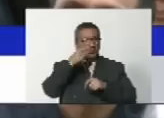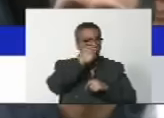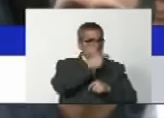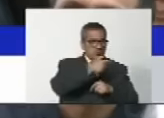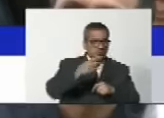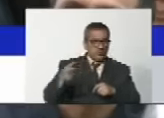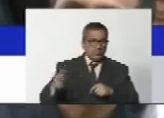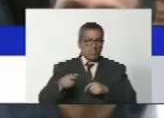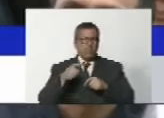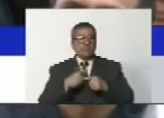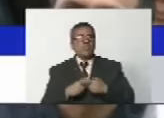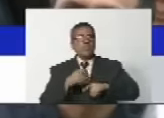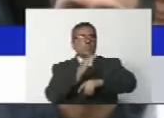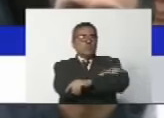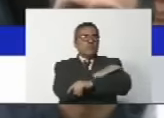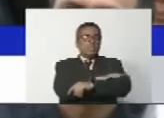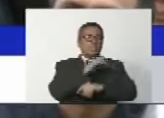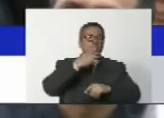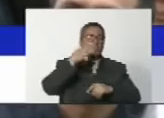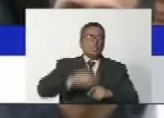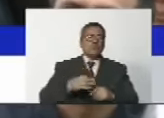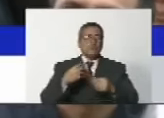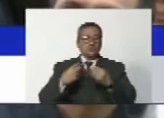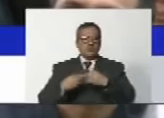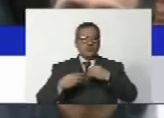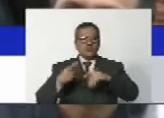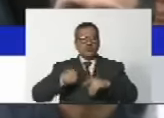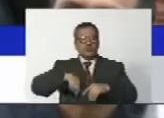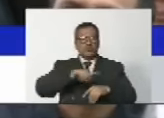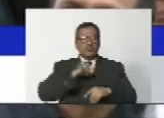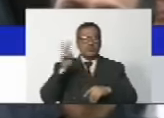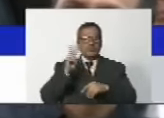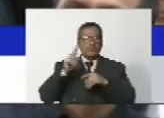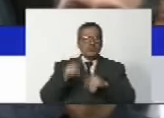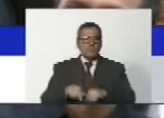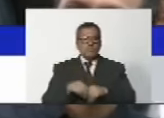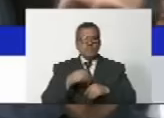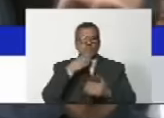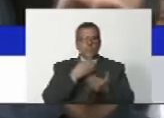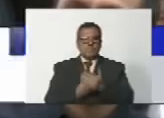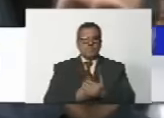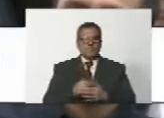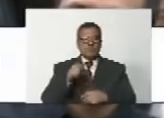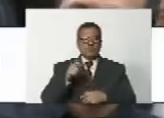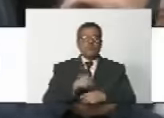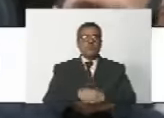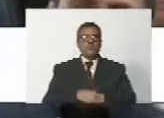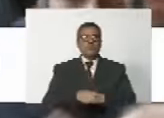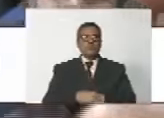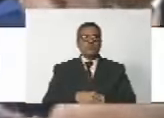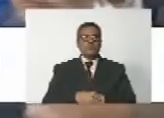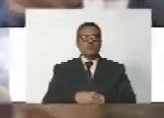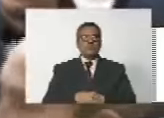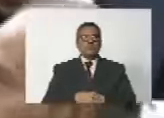vigilancia como oposición democrática de los recursos de todos los venezolanos y venezolanas. Muchísimas gracias.